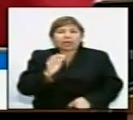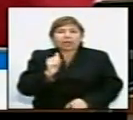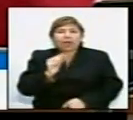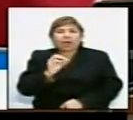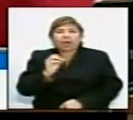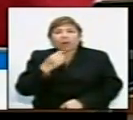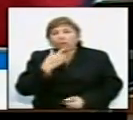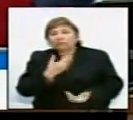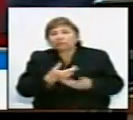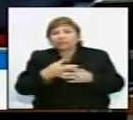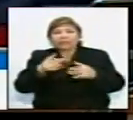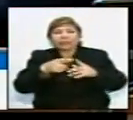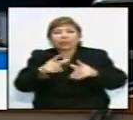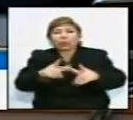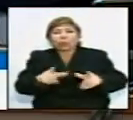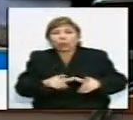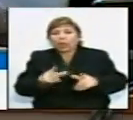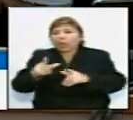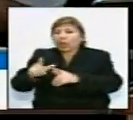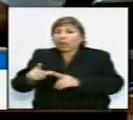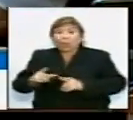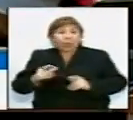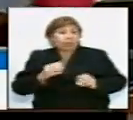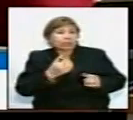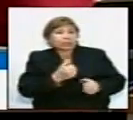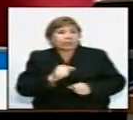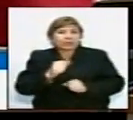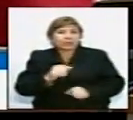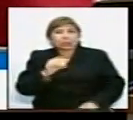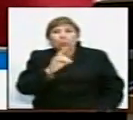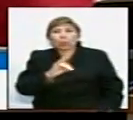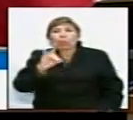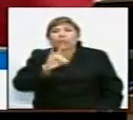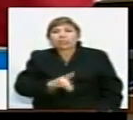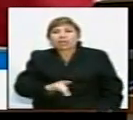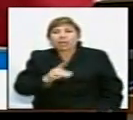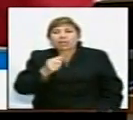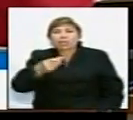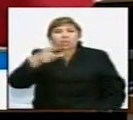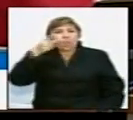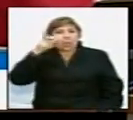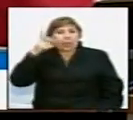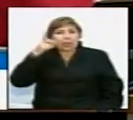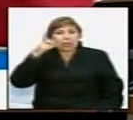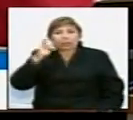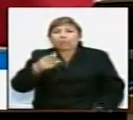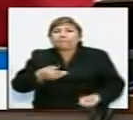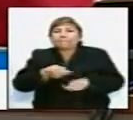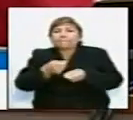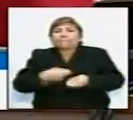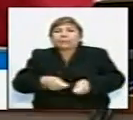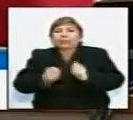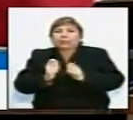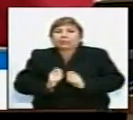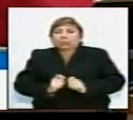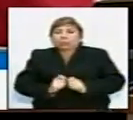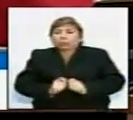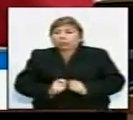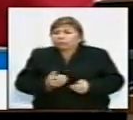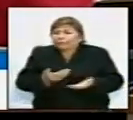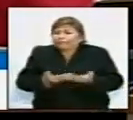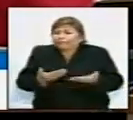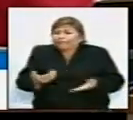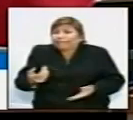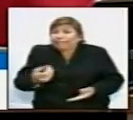en diferentes zonas de San Martín, de Ucayali, de Loreto, de Madre de Dios, donde